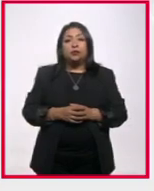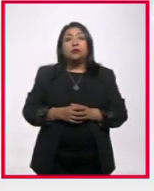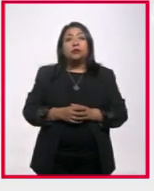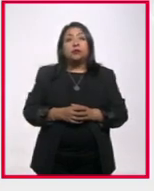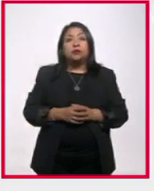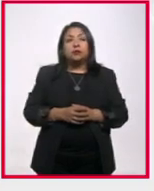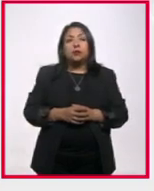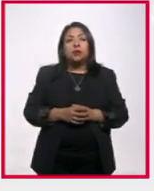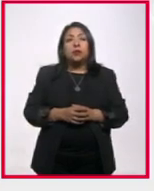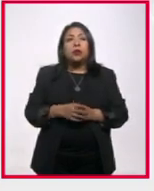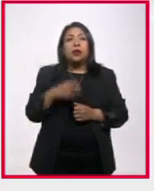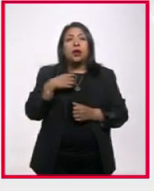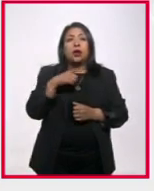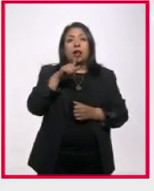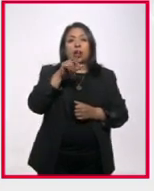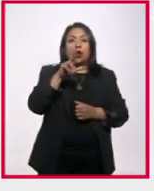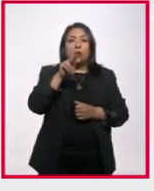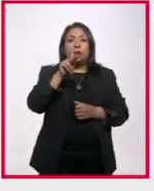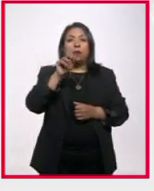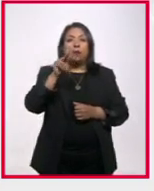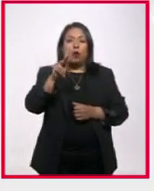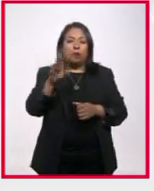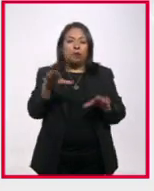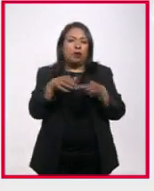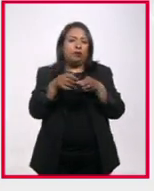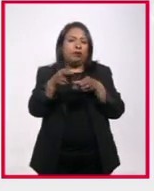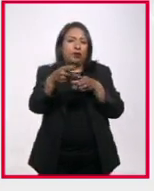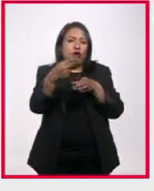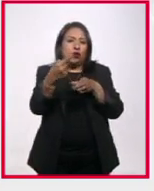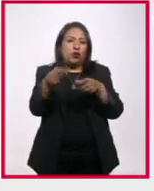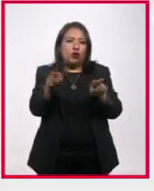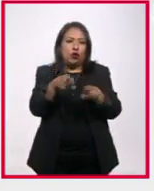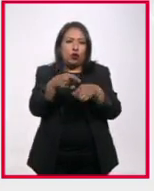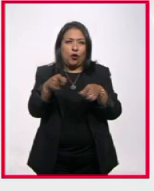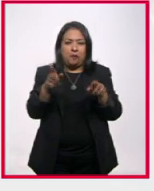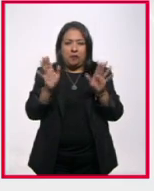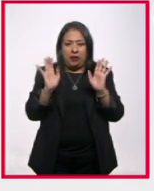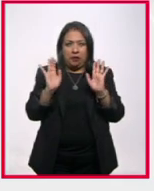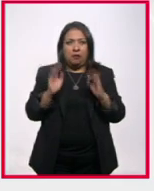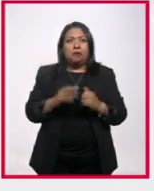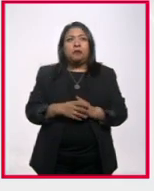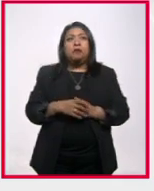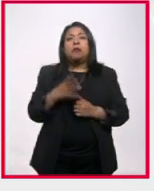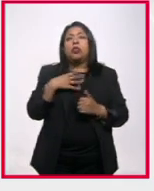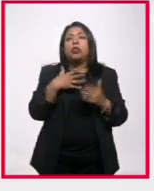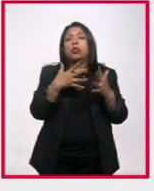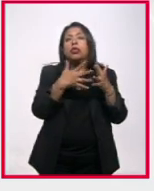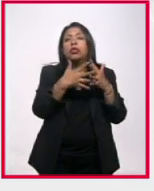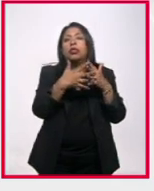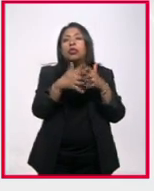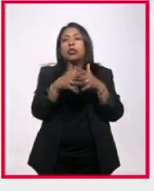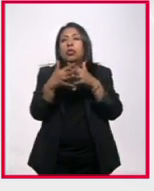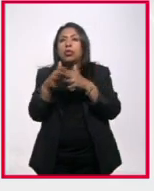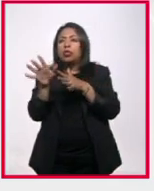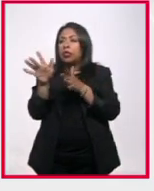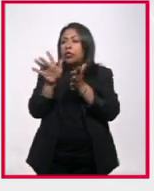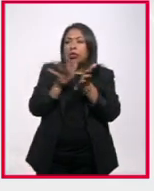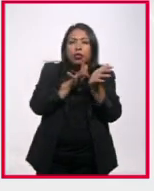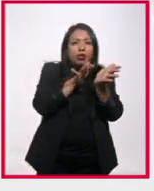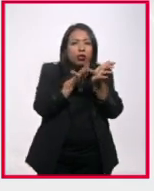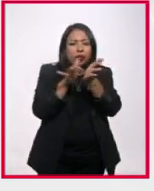Blue Pop. Blue Pop, así es como le puse al género. Y pues es una mezcla de